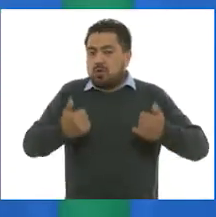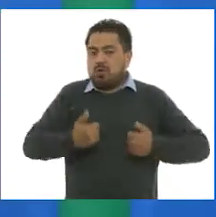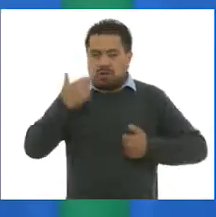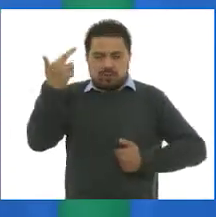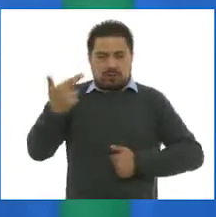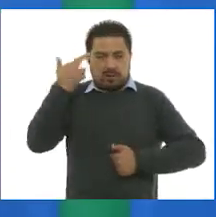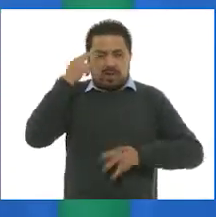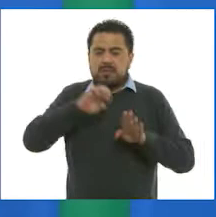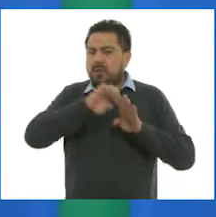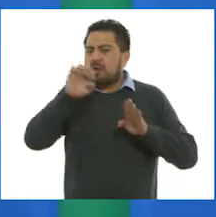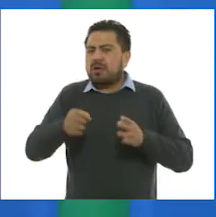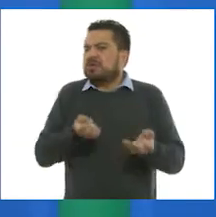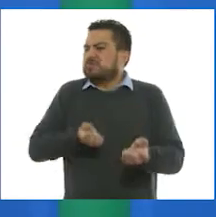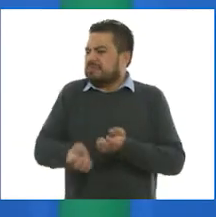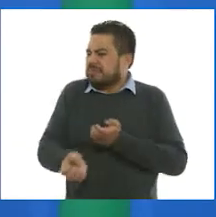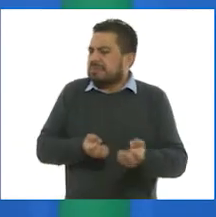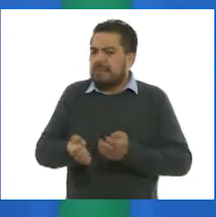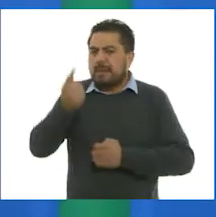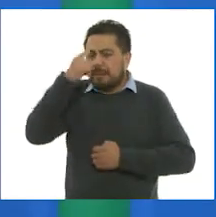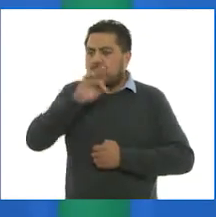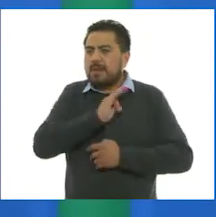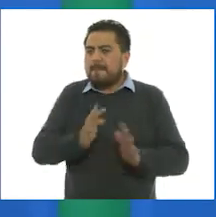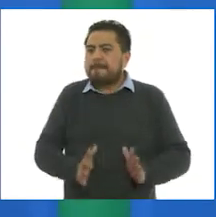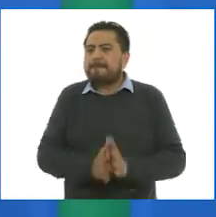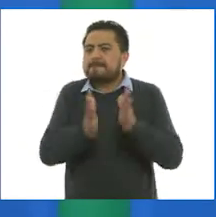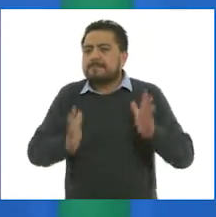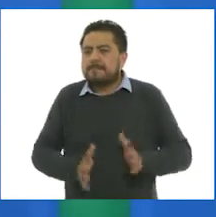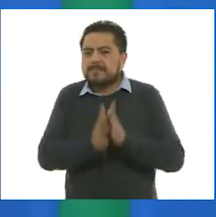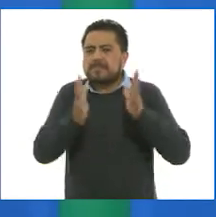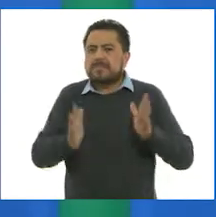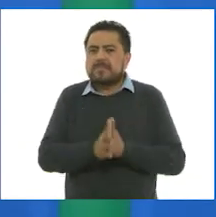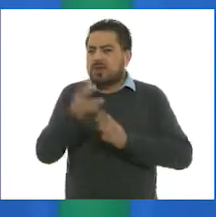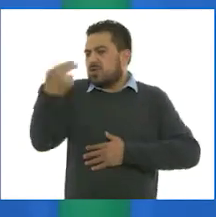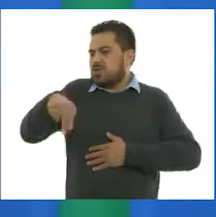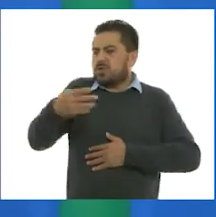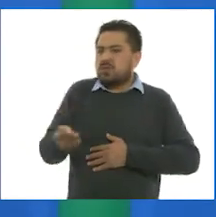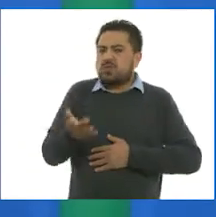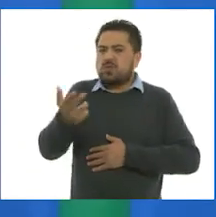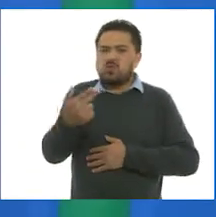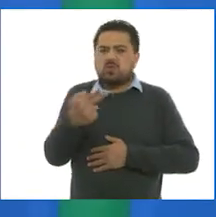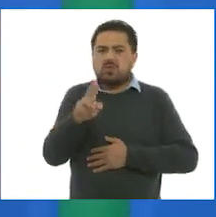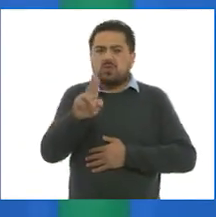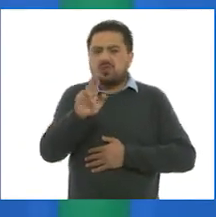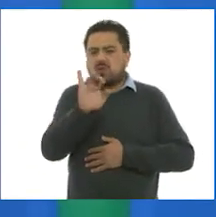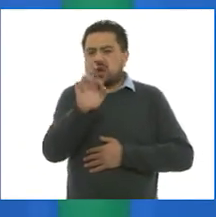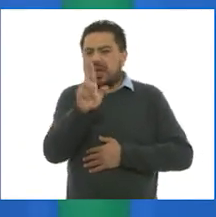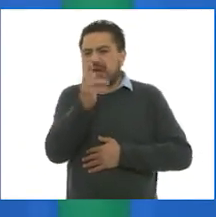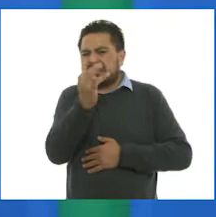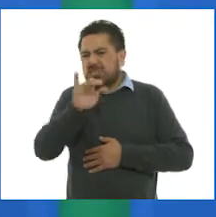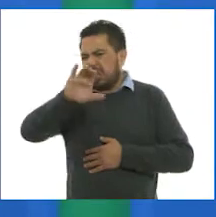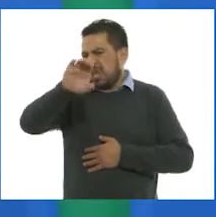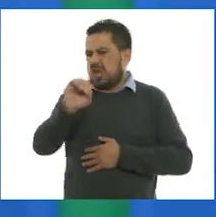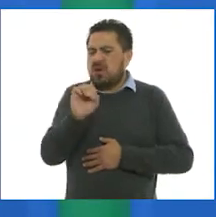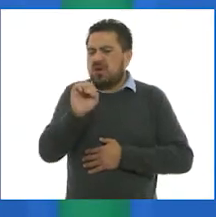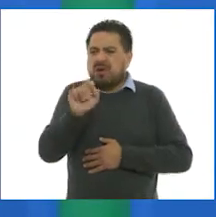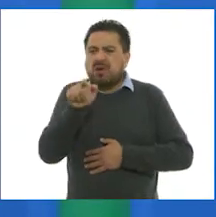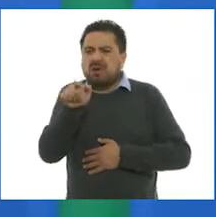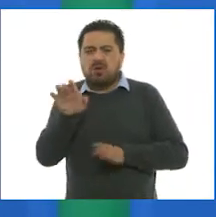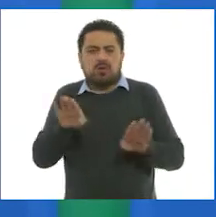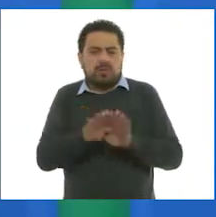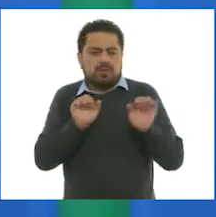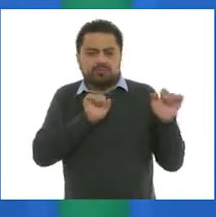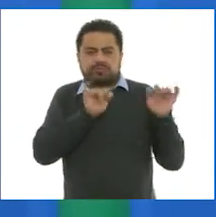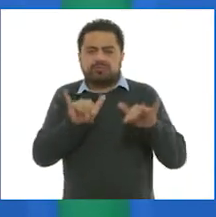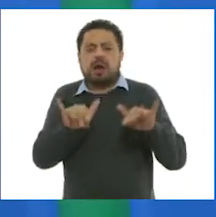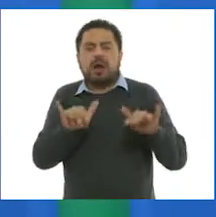por ejemplo, eran entrenados para participar en un evento llamado Urachico, que no era otra cosa que un ritual